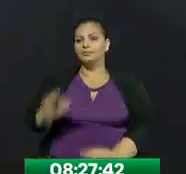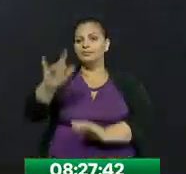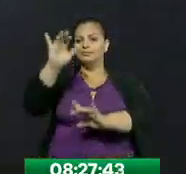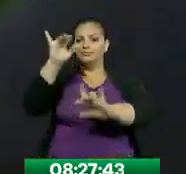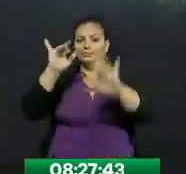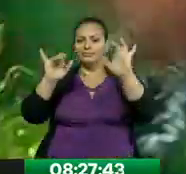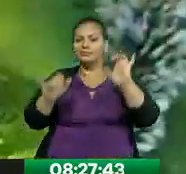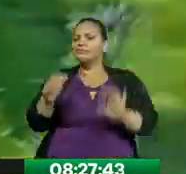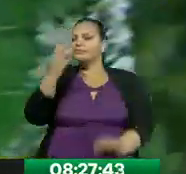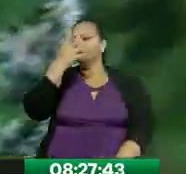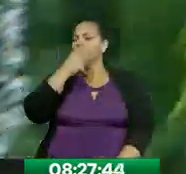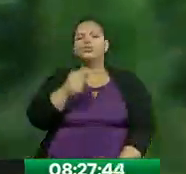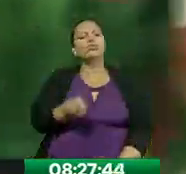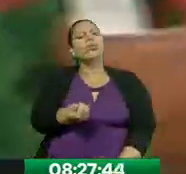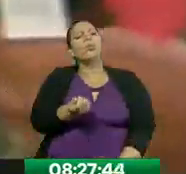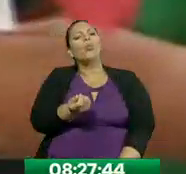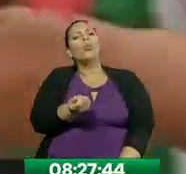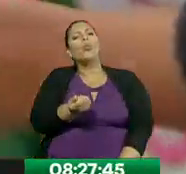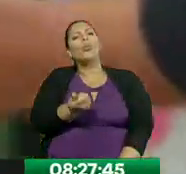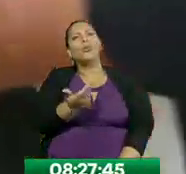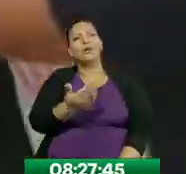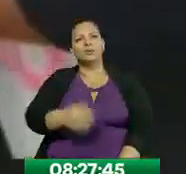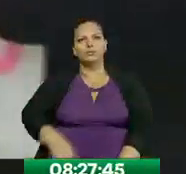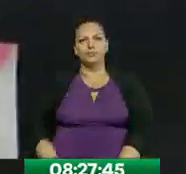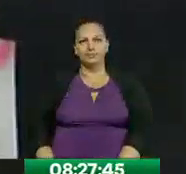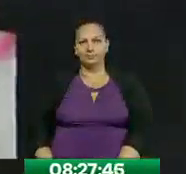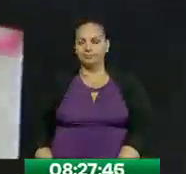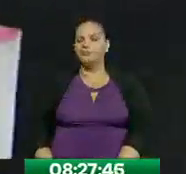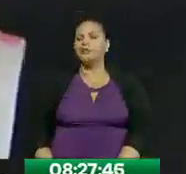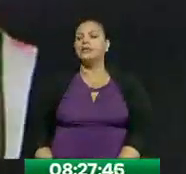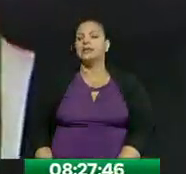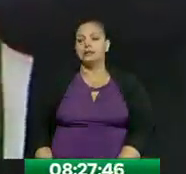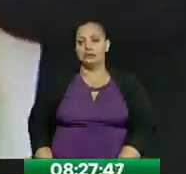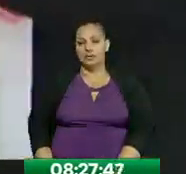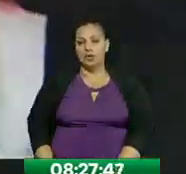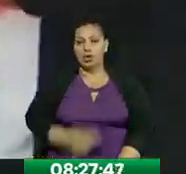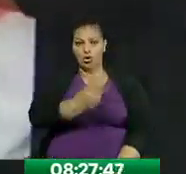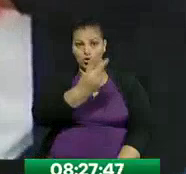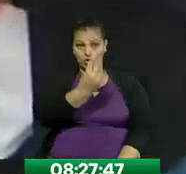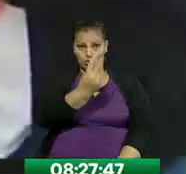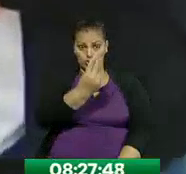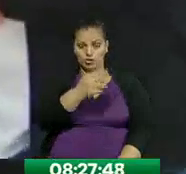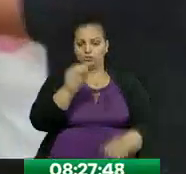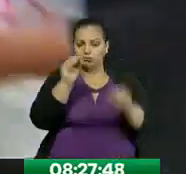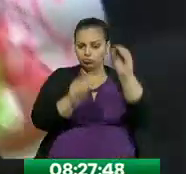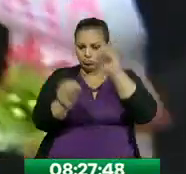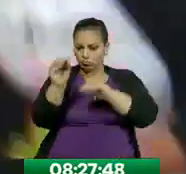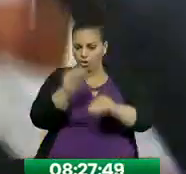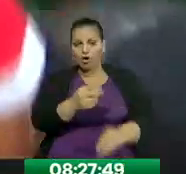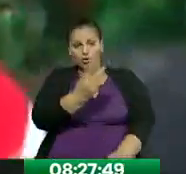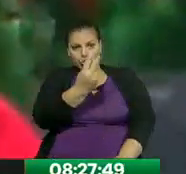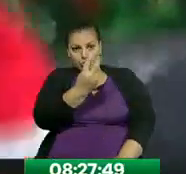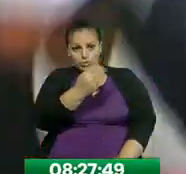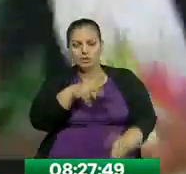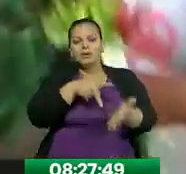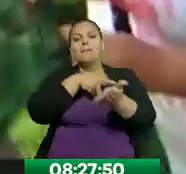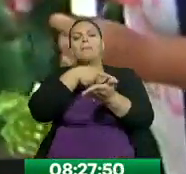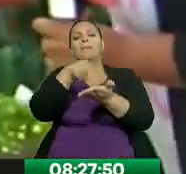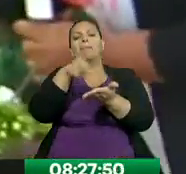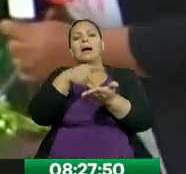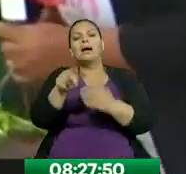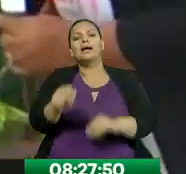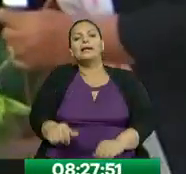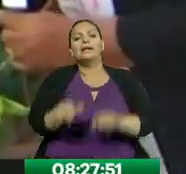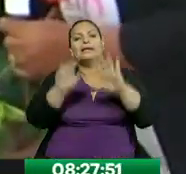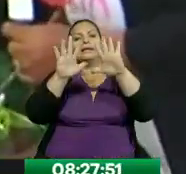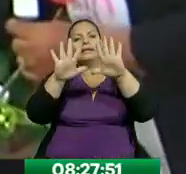doñita? Está aquí, la 10 de la docena nada más. ¿10 la docena? Sí, si quiere por media docena, por unidad, como usted quiera. Mire, bien